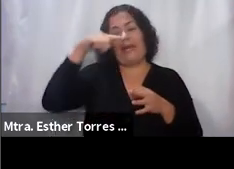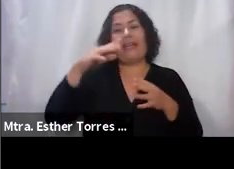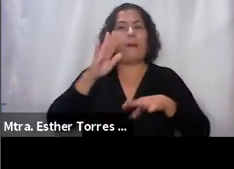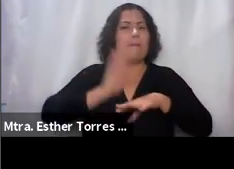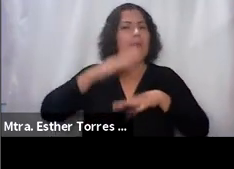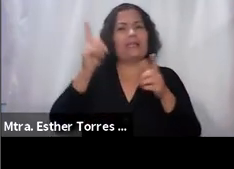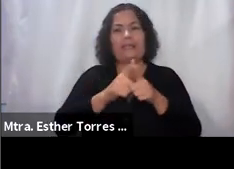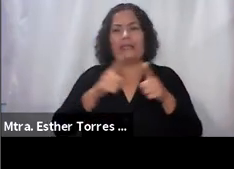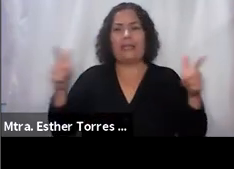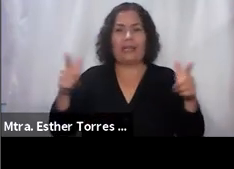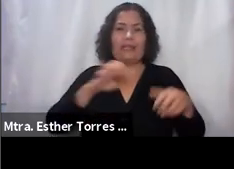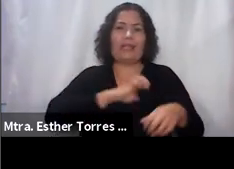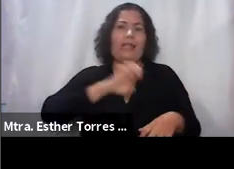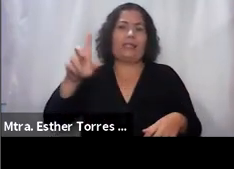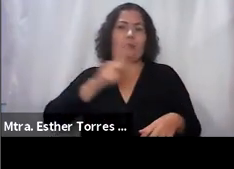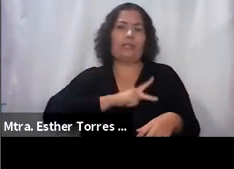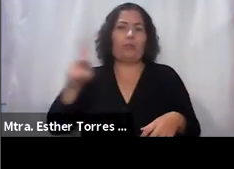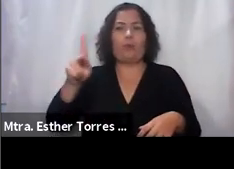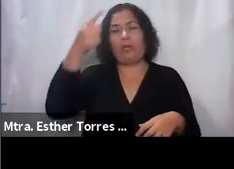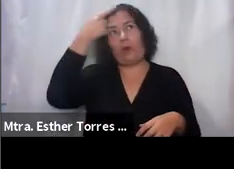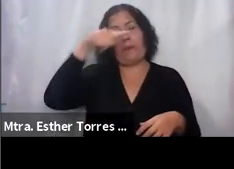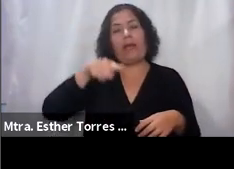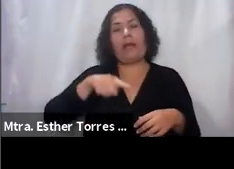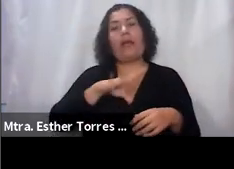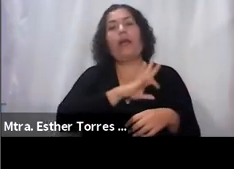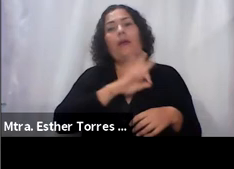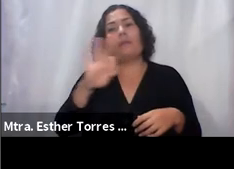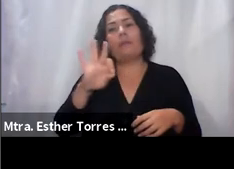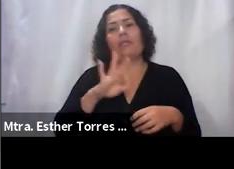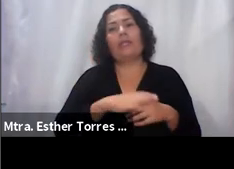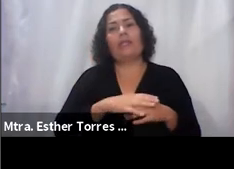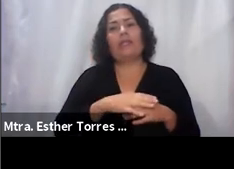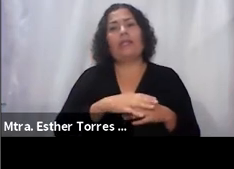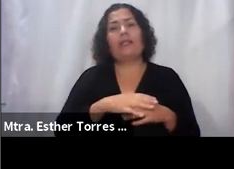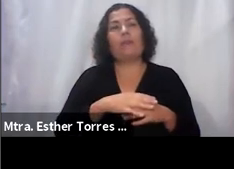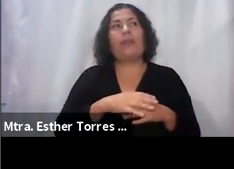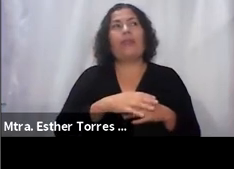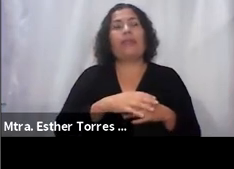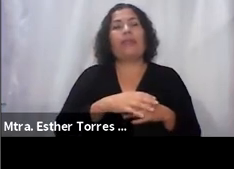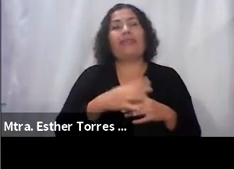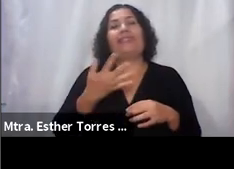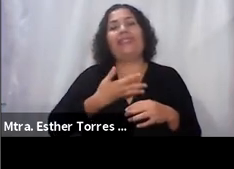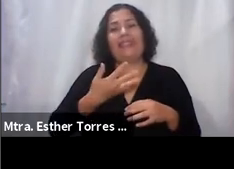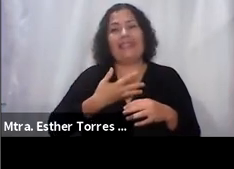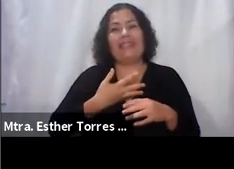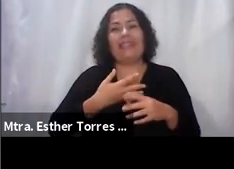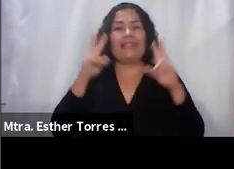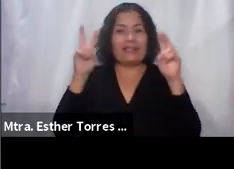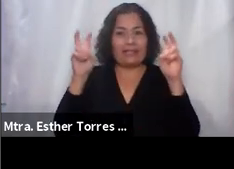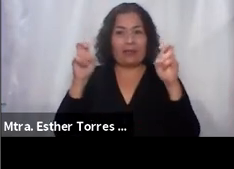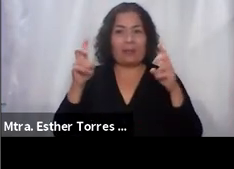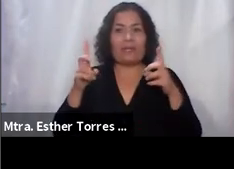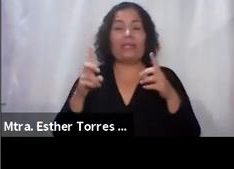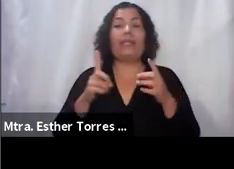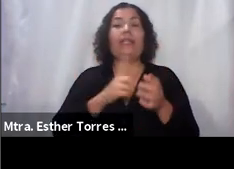de espacio público, para poder tener el tema de la distancia física requerida por el tema de la pandemia.